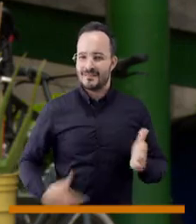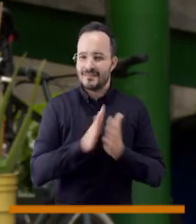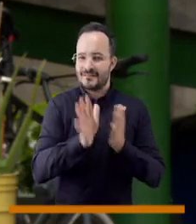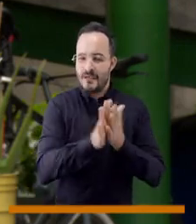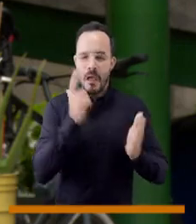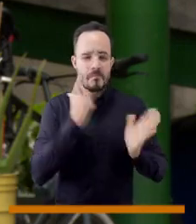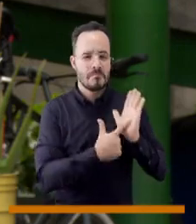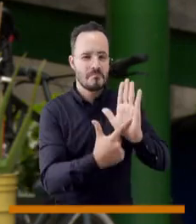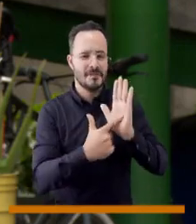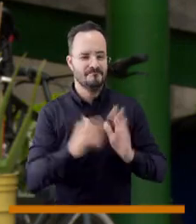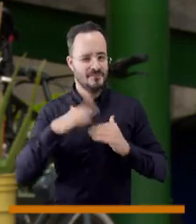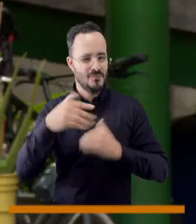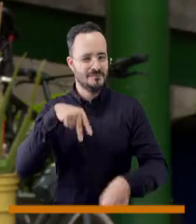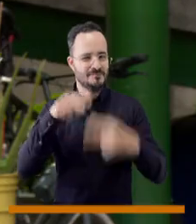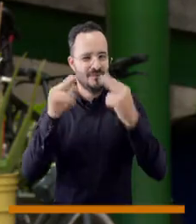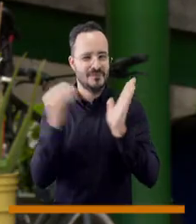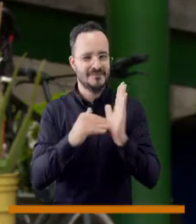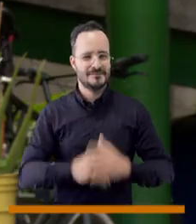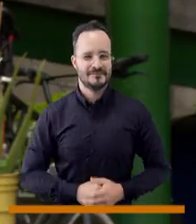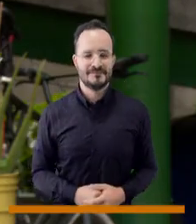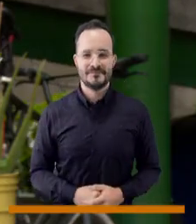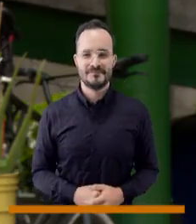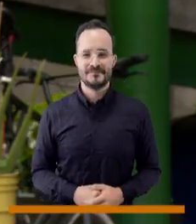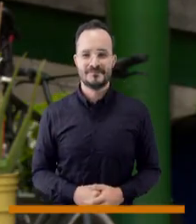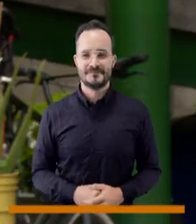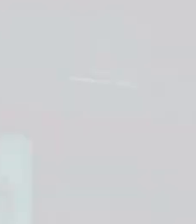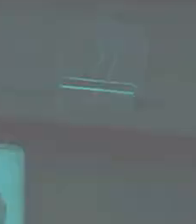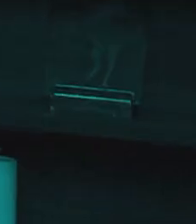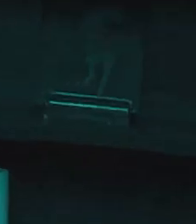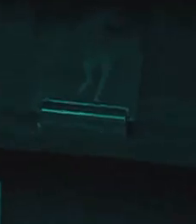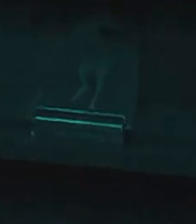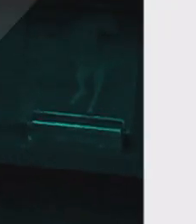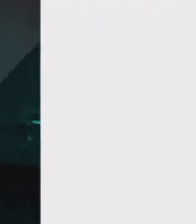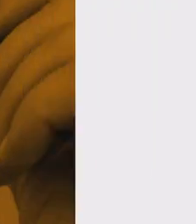nuestra habitual sección Cuenta el Presidente. Ya regresamos.